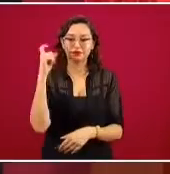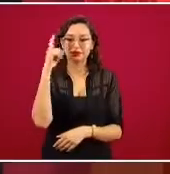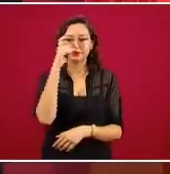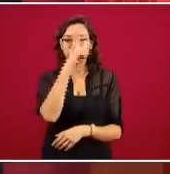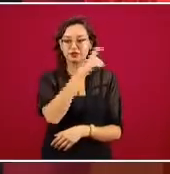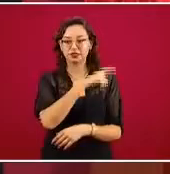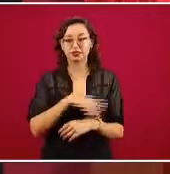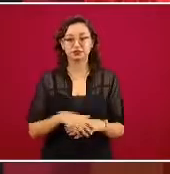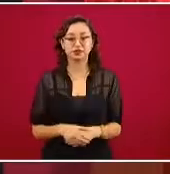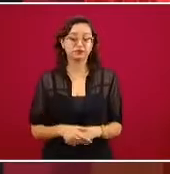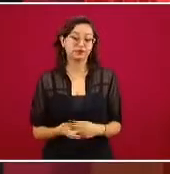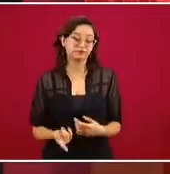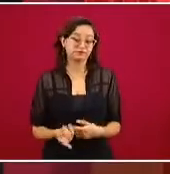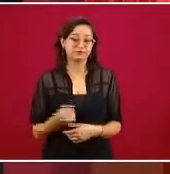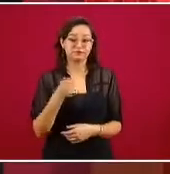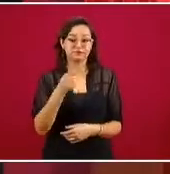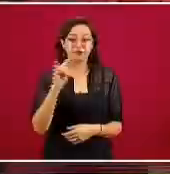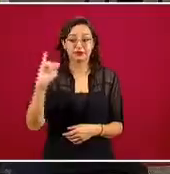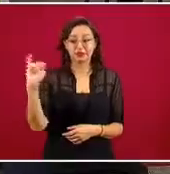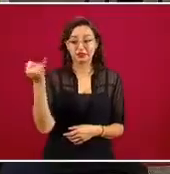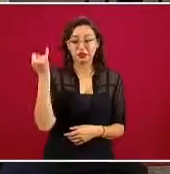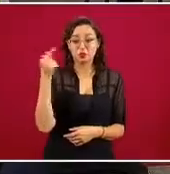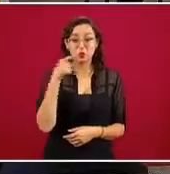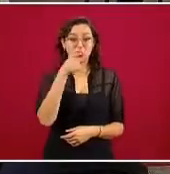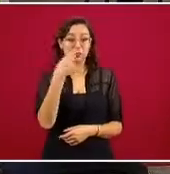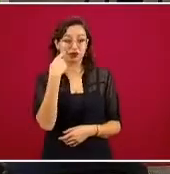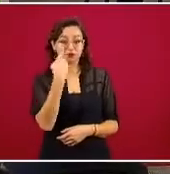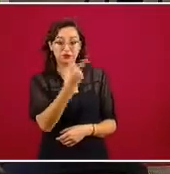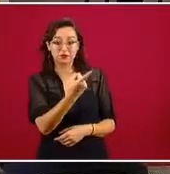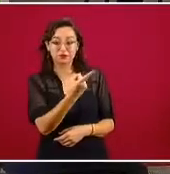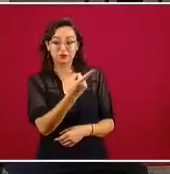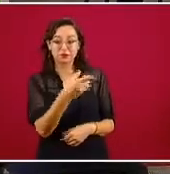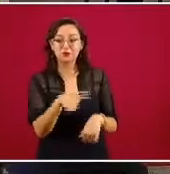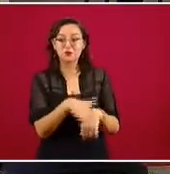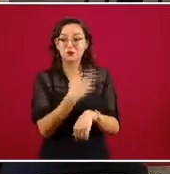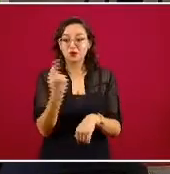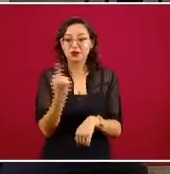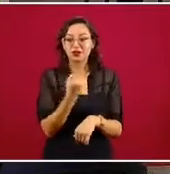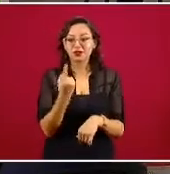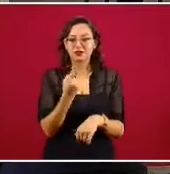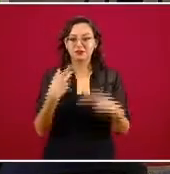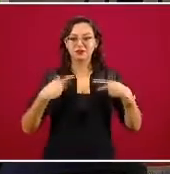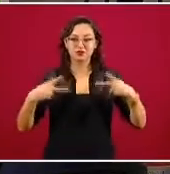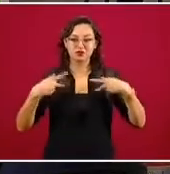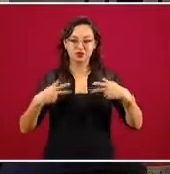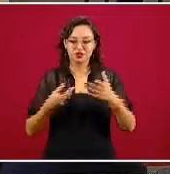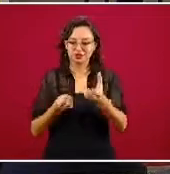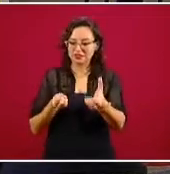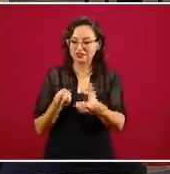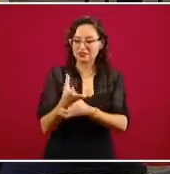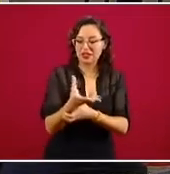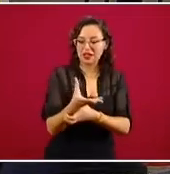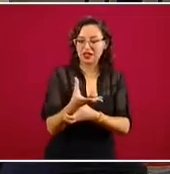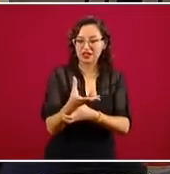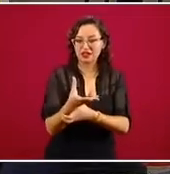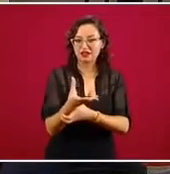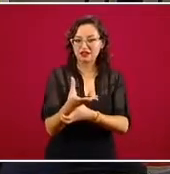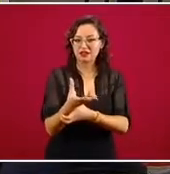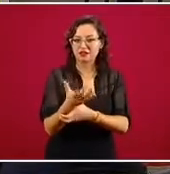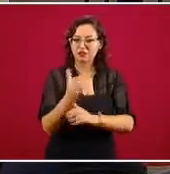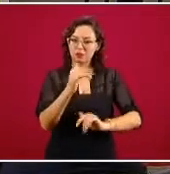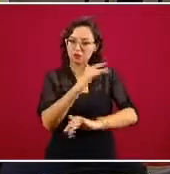ponemos el ejemplo de Tijuana porque tenemos que tener claro además que hay una relación directa